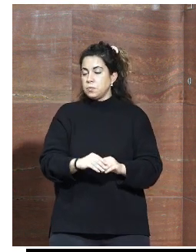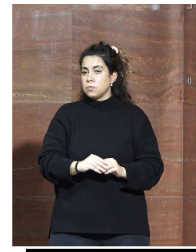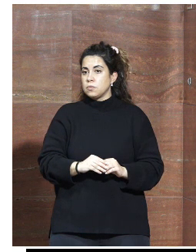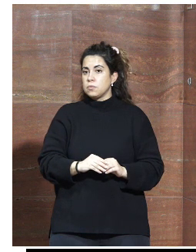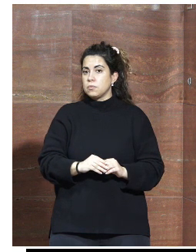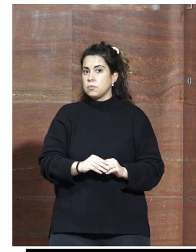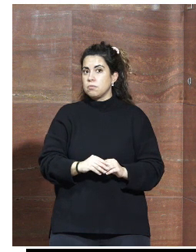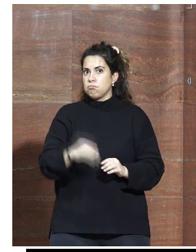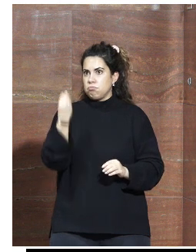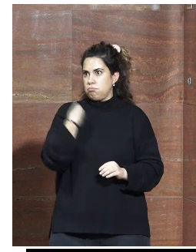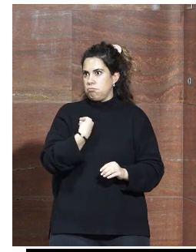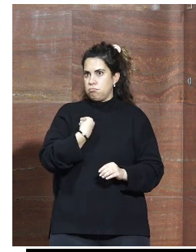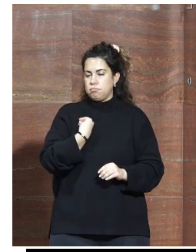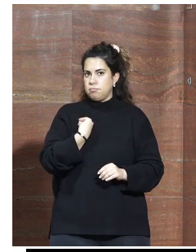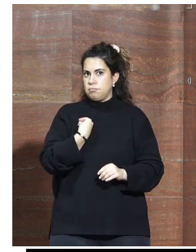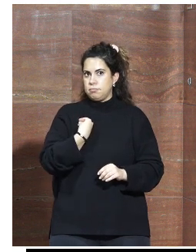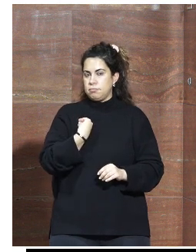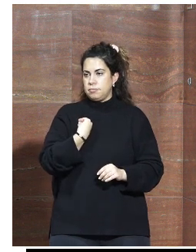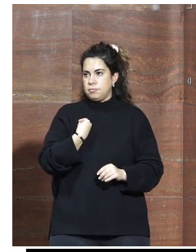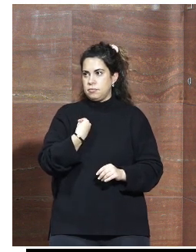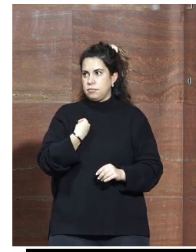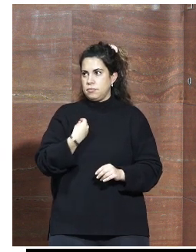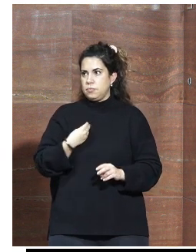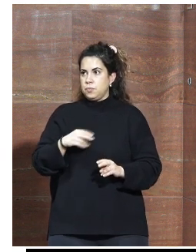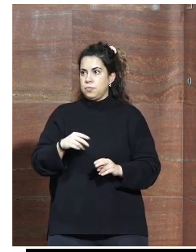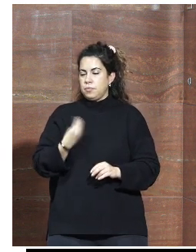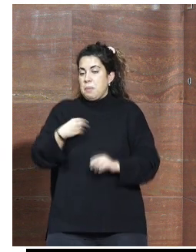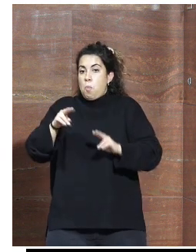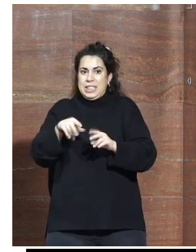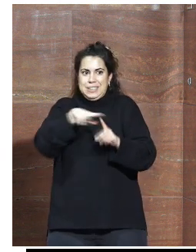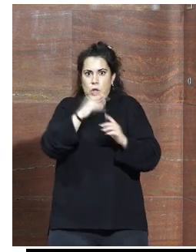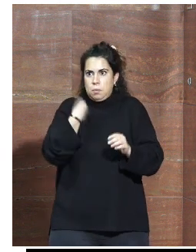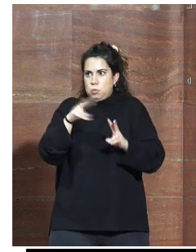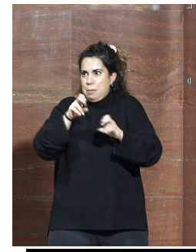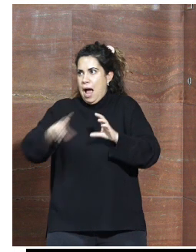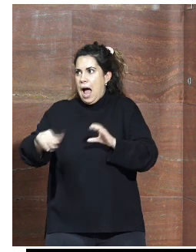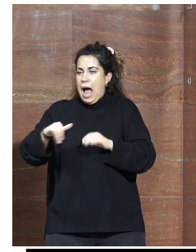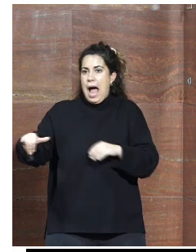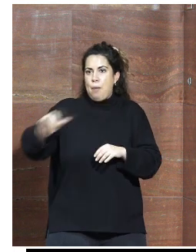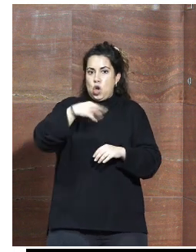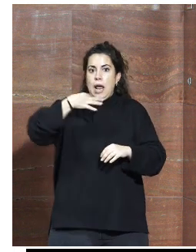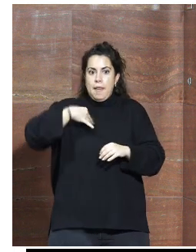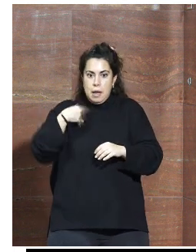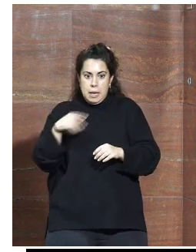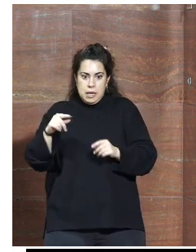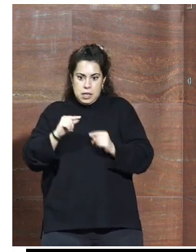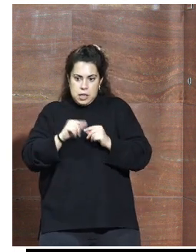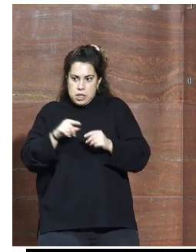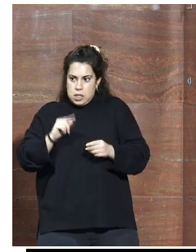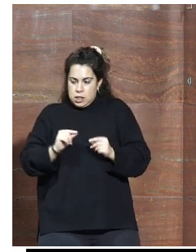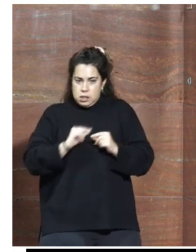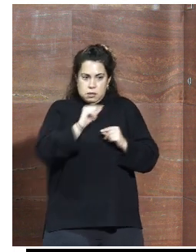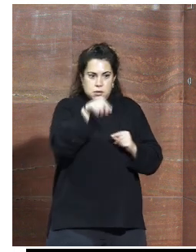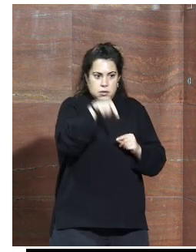y pasa lo mismo, digamos, de alguna manera que con el avión, ¿no? O sea, tengo que desplazarme, entrar en una instalación